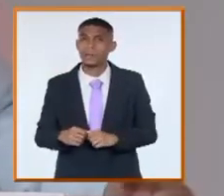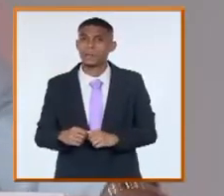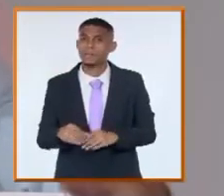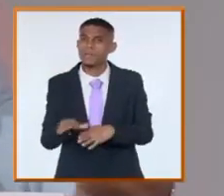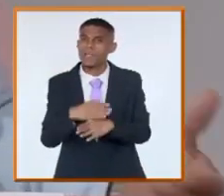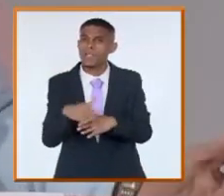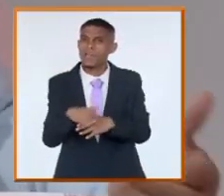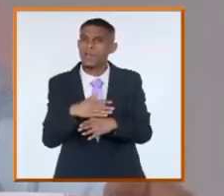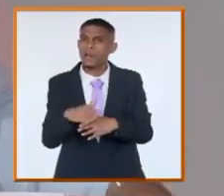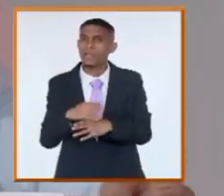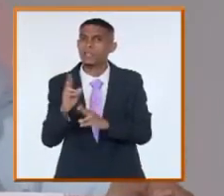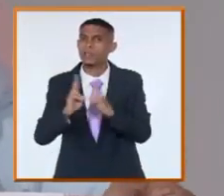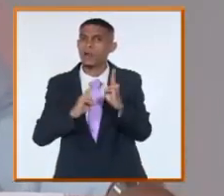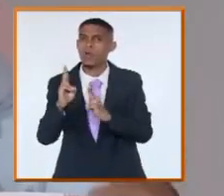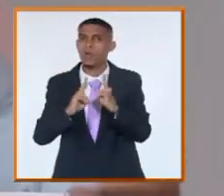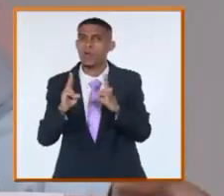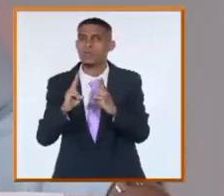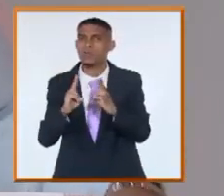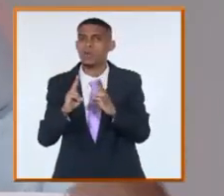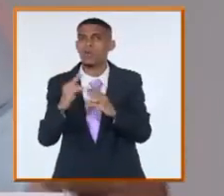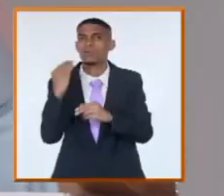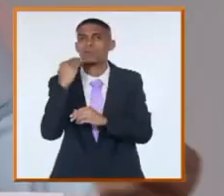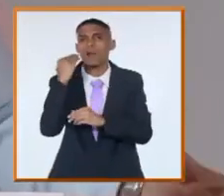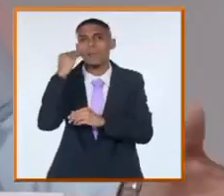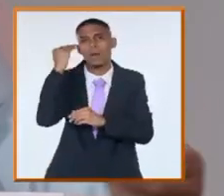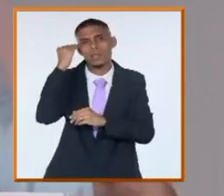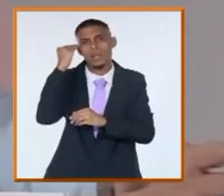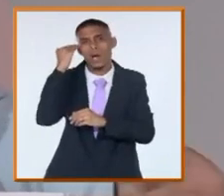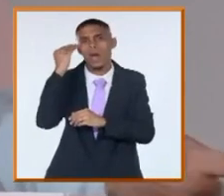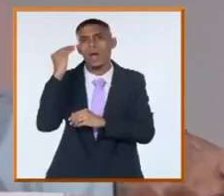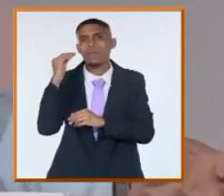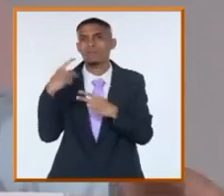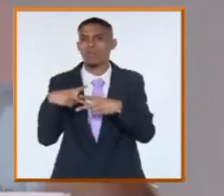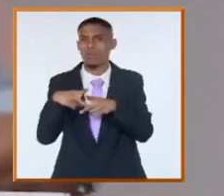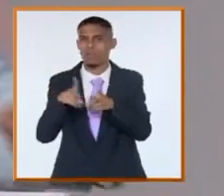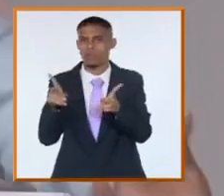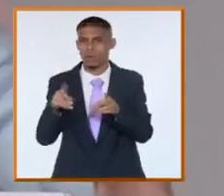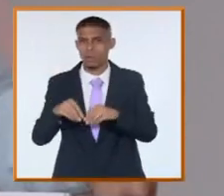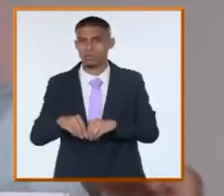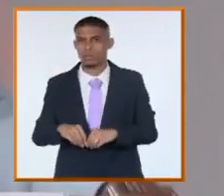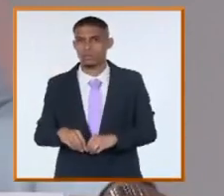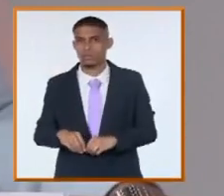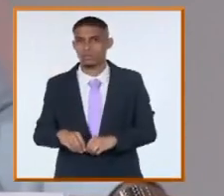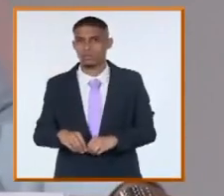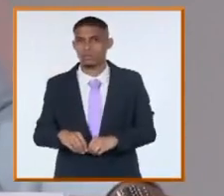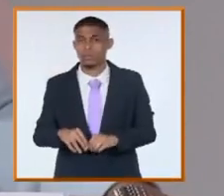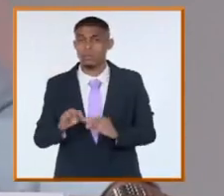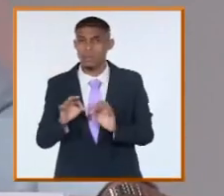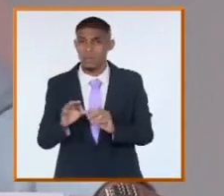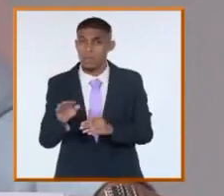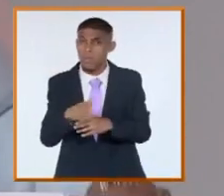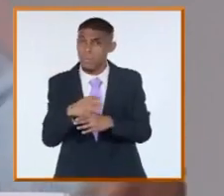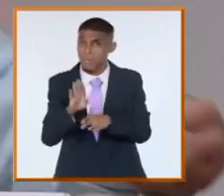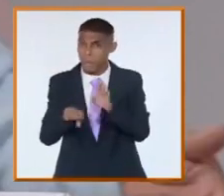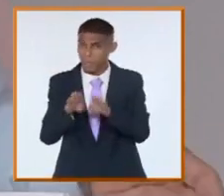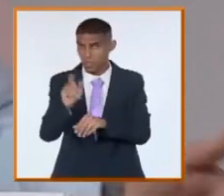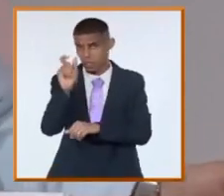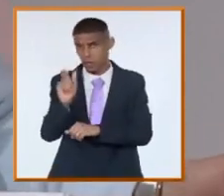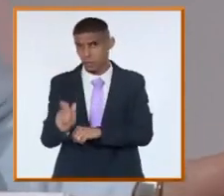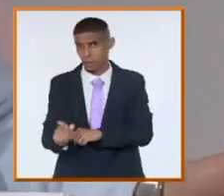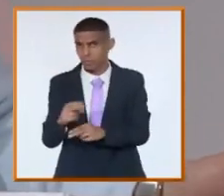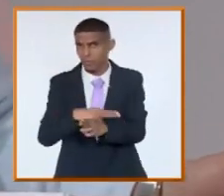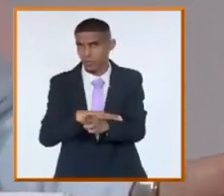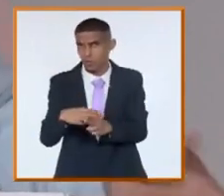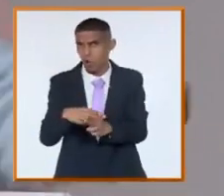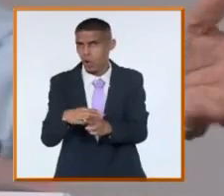cosas de acuerdo al nivel profesional nivel técnico a nivel de desarrollo que ha tenido ese profesional en su historia académica y